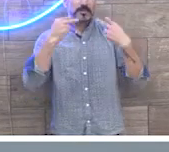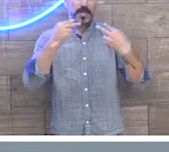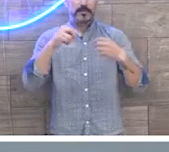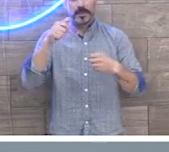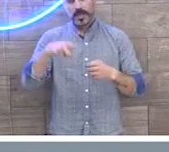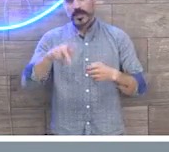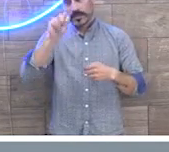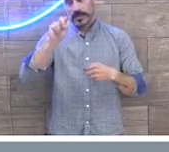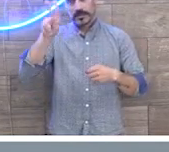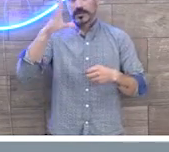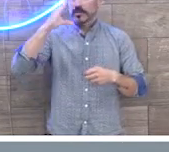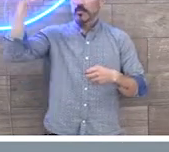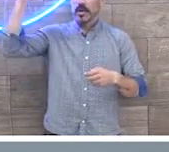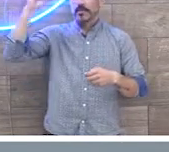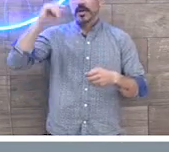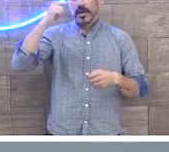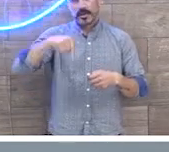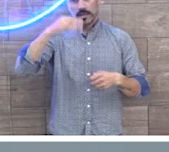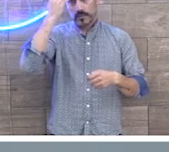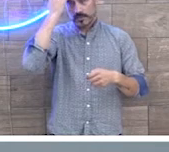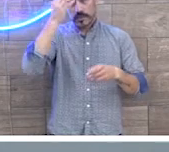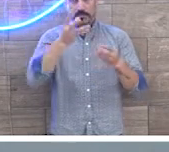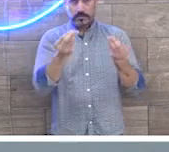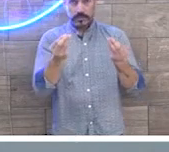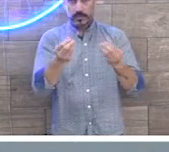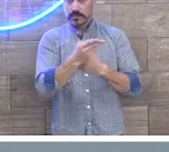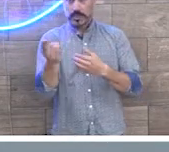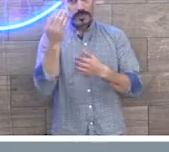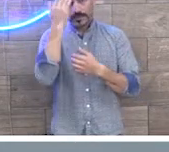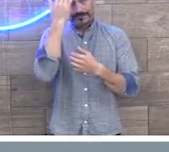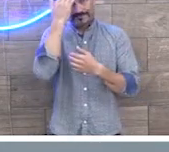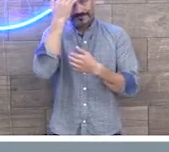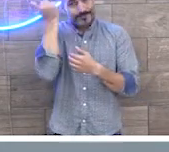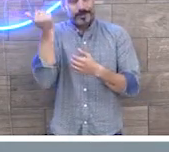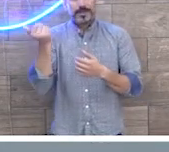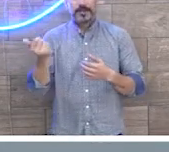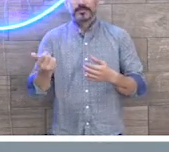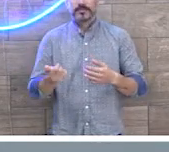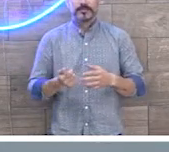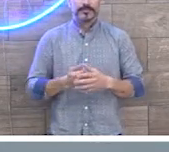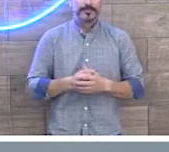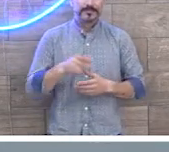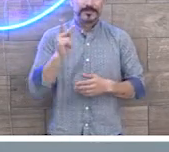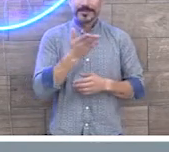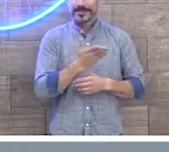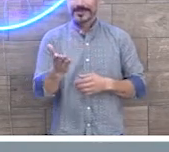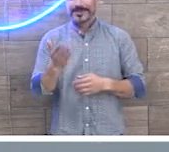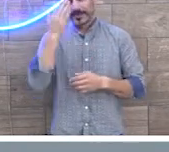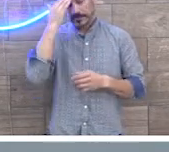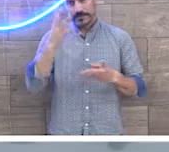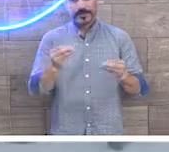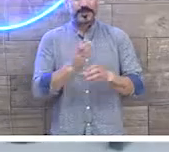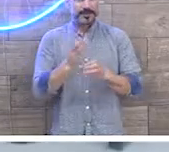mucho uh-huh. de lo que no están enterados, algunos sí y otros no, pero van a saber muchas cosas